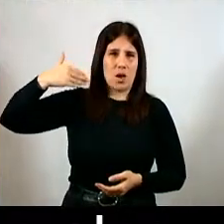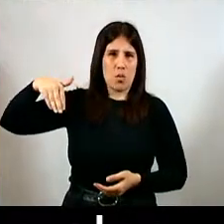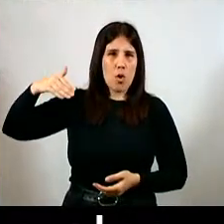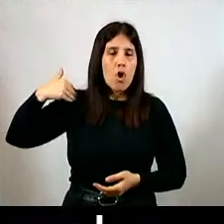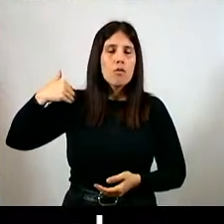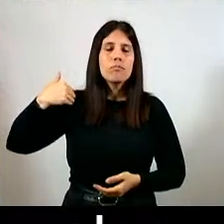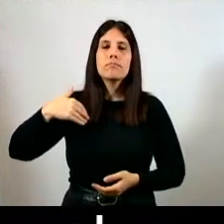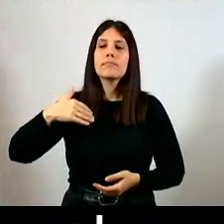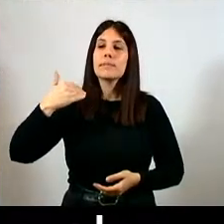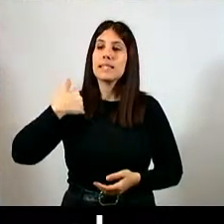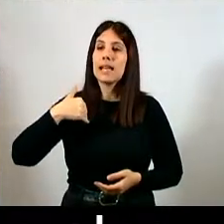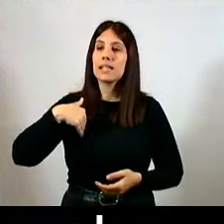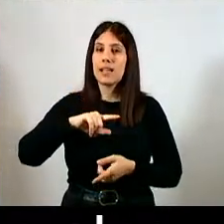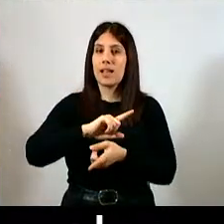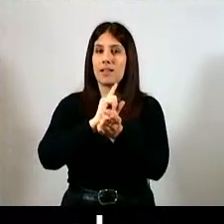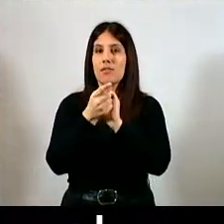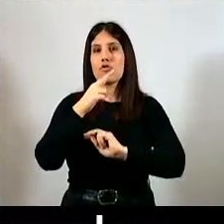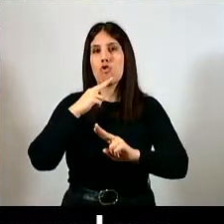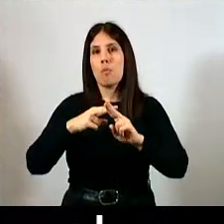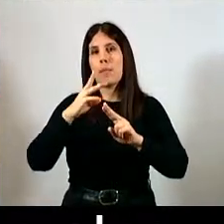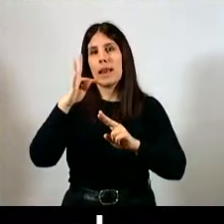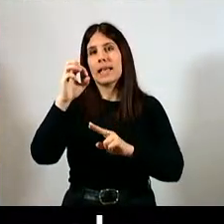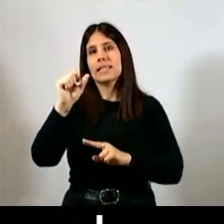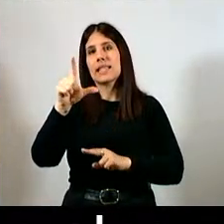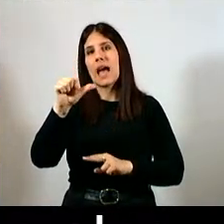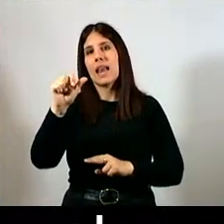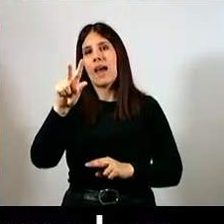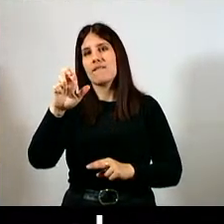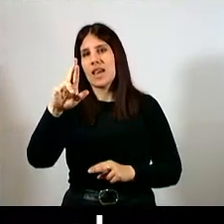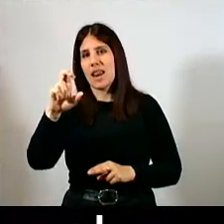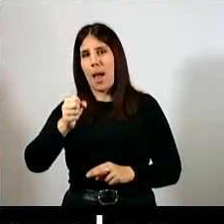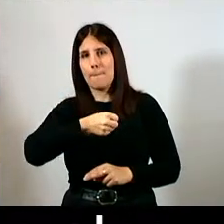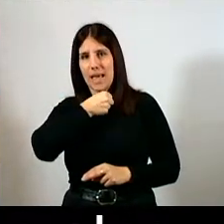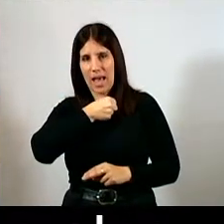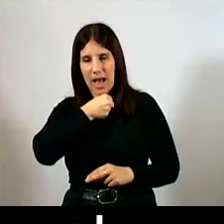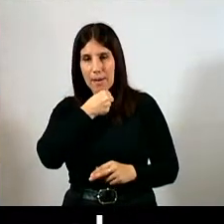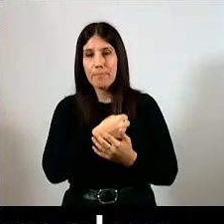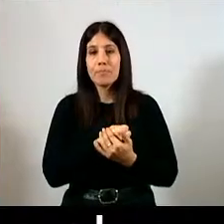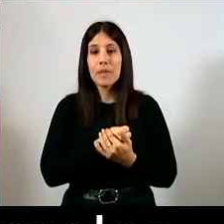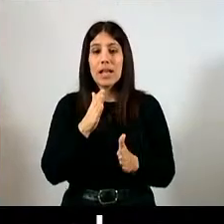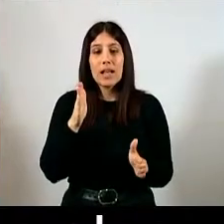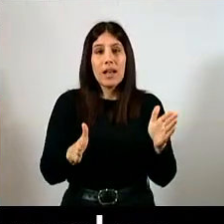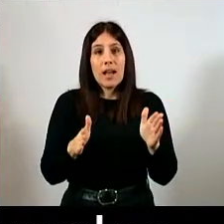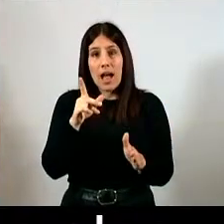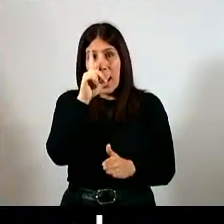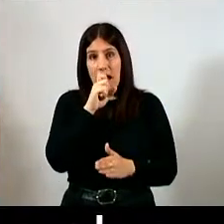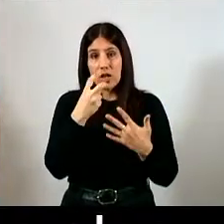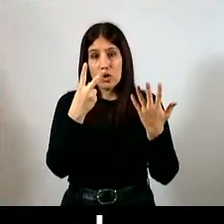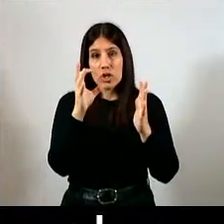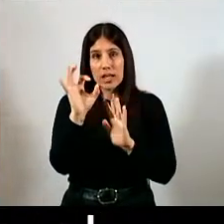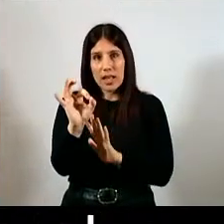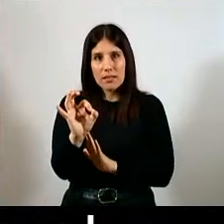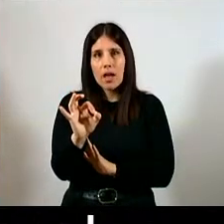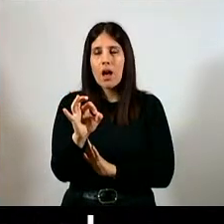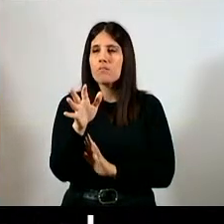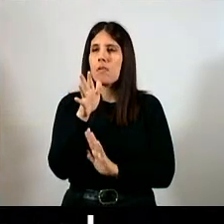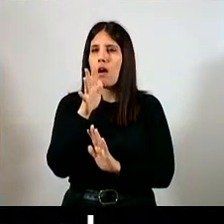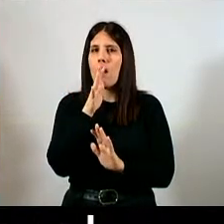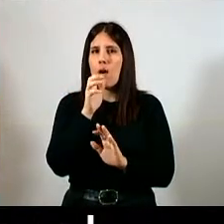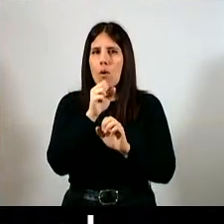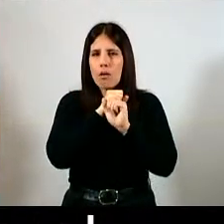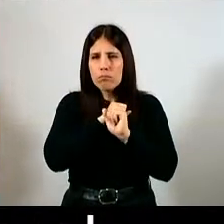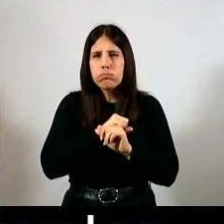a ser Talavera de la Vieja. En los años 70, la población quedó bajo las aguas del embalse de Valdecañas